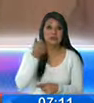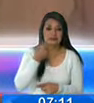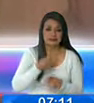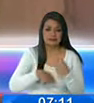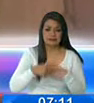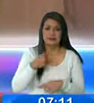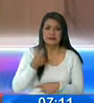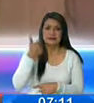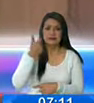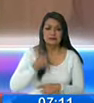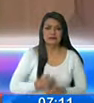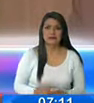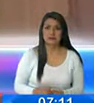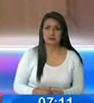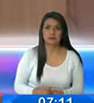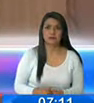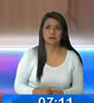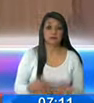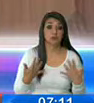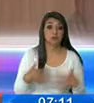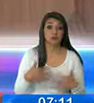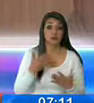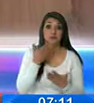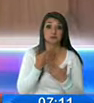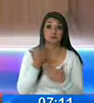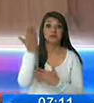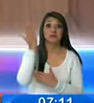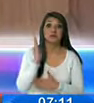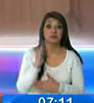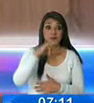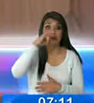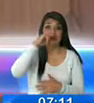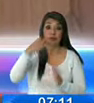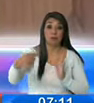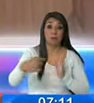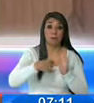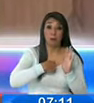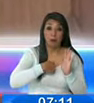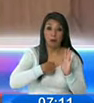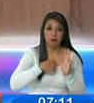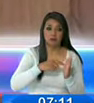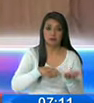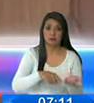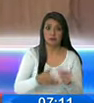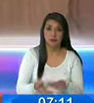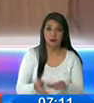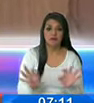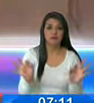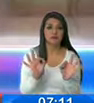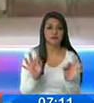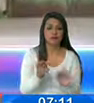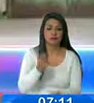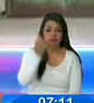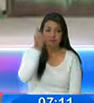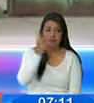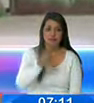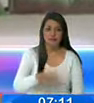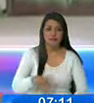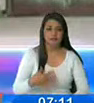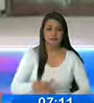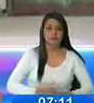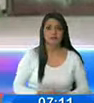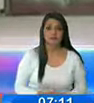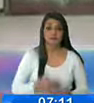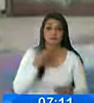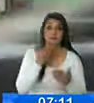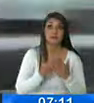Esto felizmente no provocó que ingresara en su cuerpo dicho proyectil. Fue la misericordia